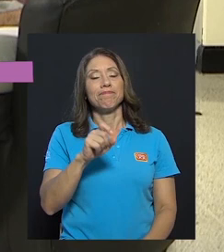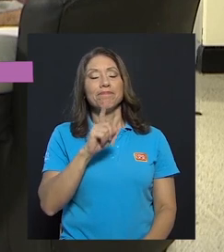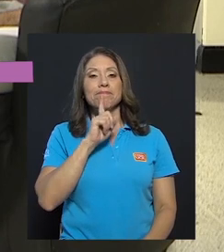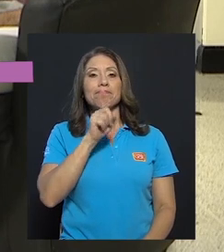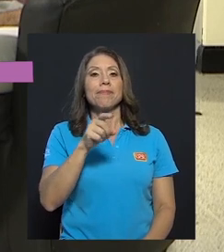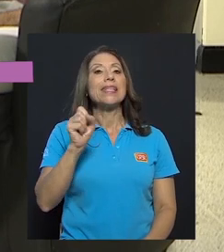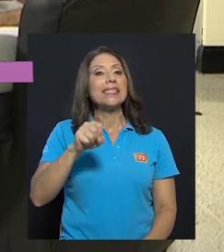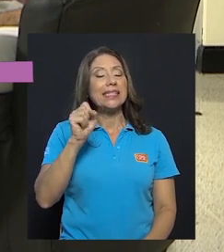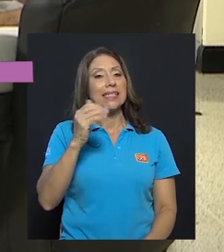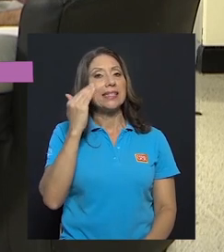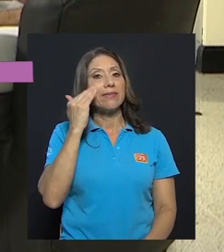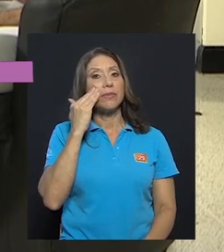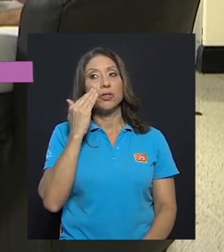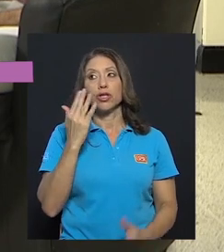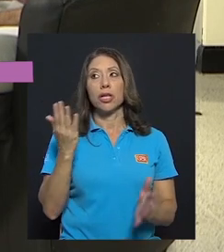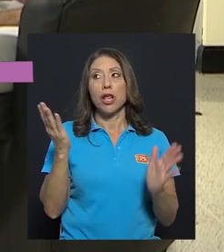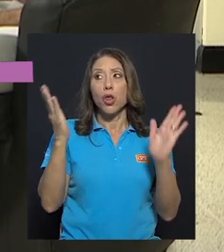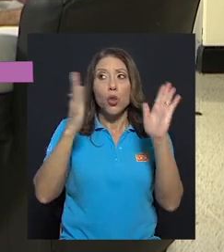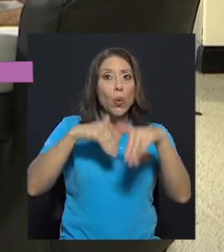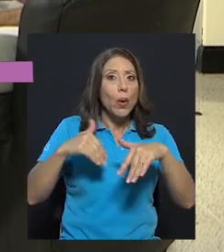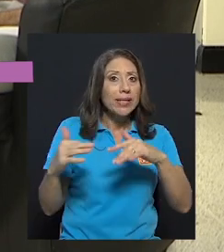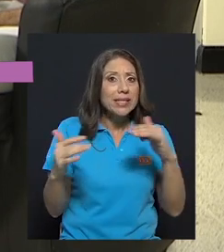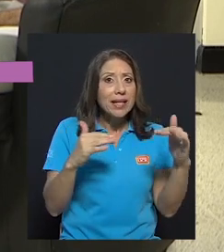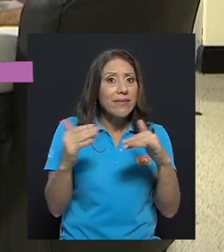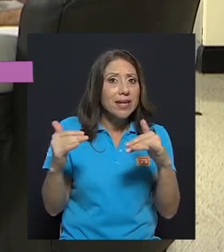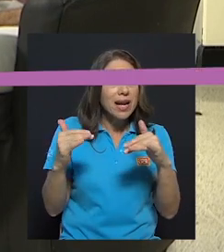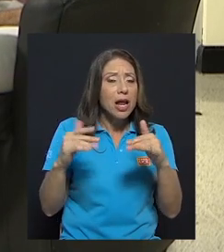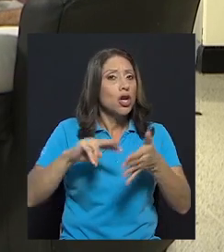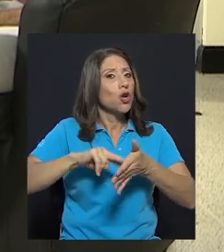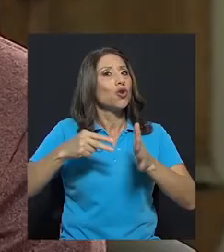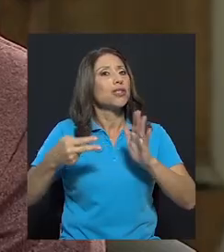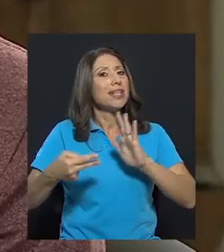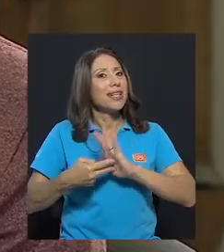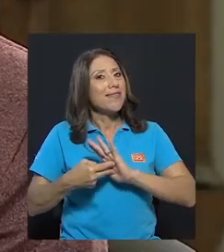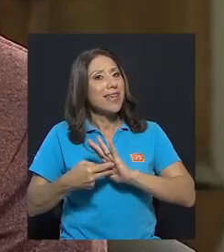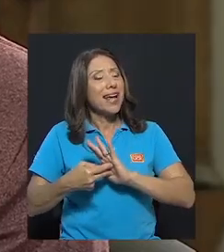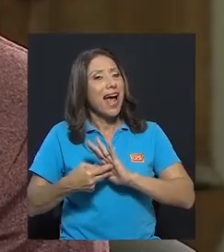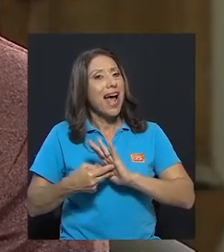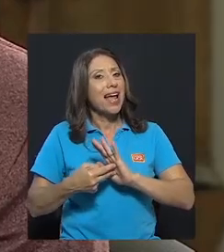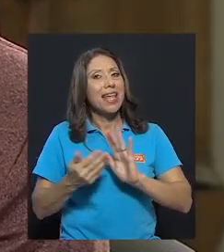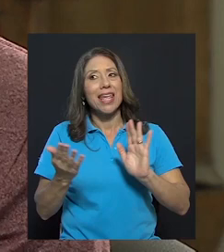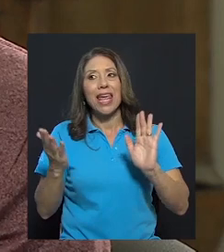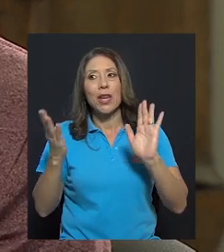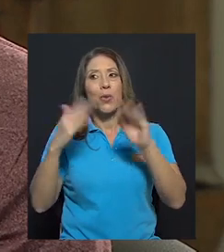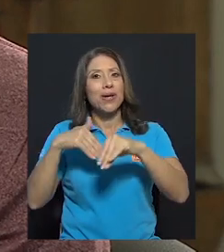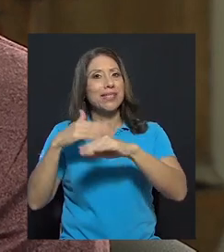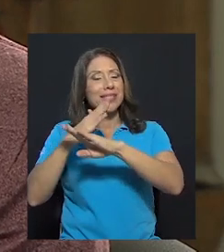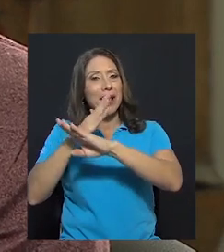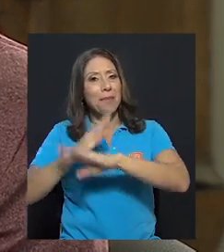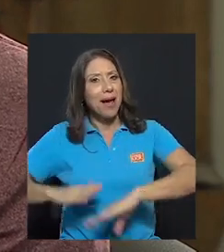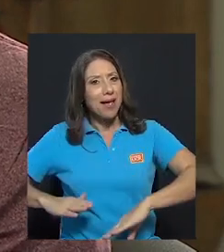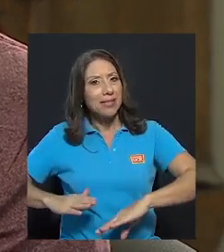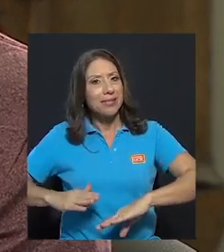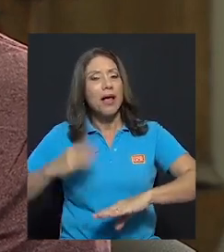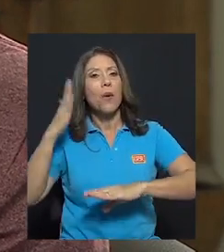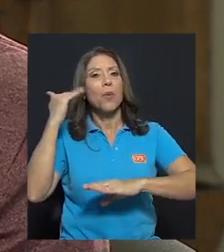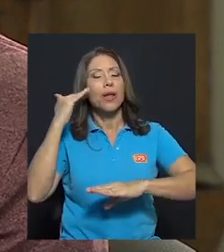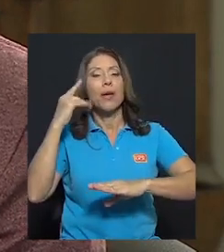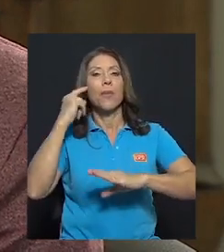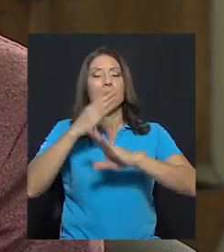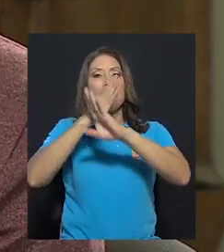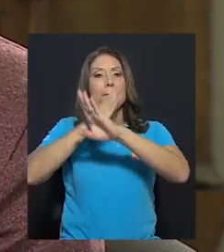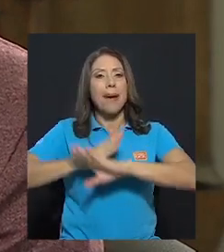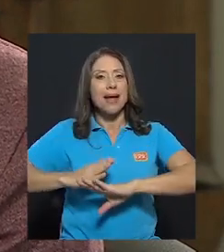claro que el que no exista guerra no significa que no exista paz, ¿verdad? Porque la paz está asociada a algo muy